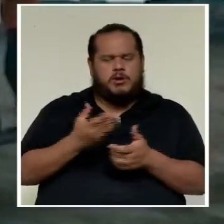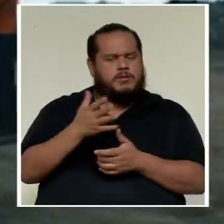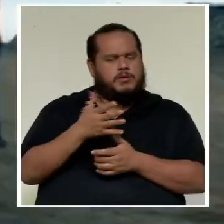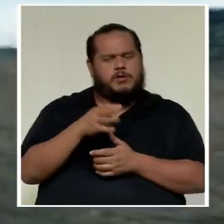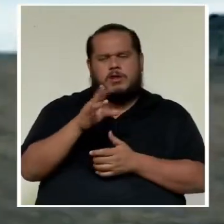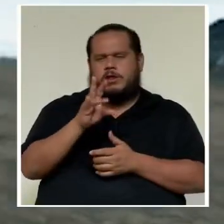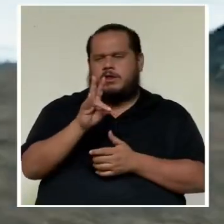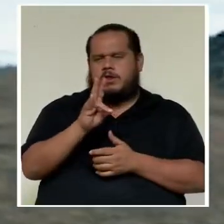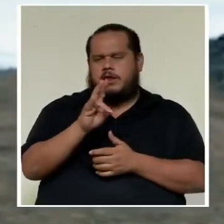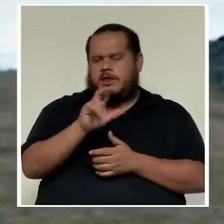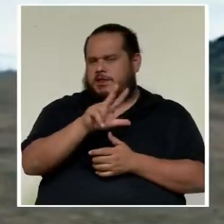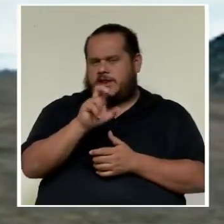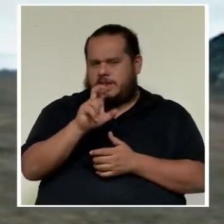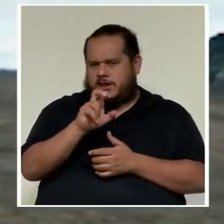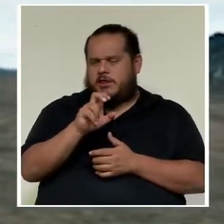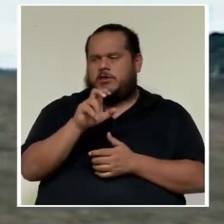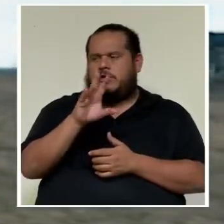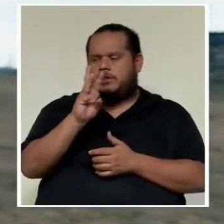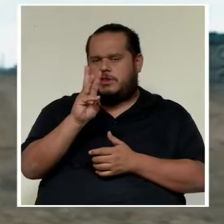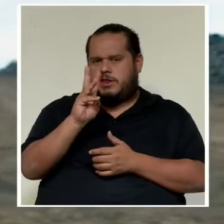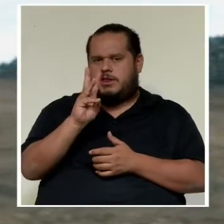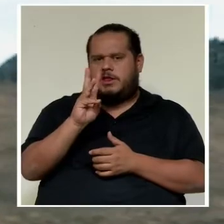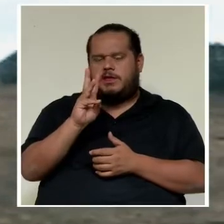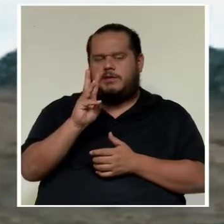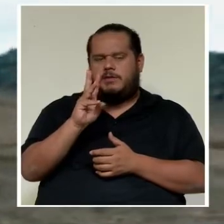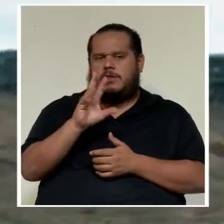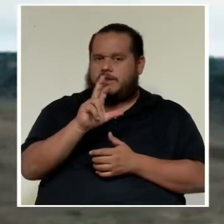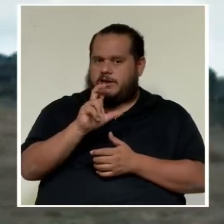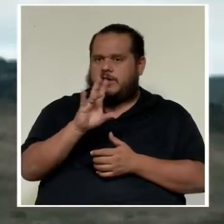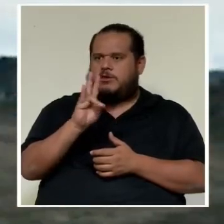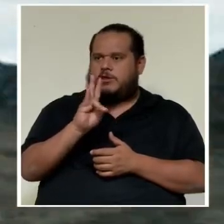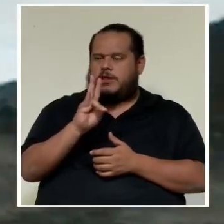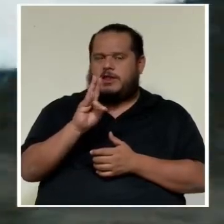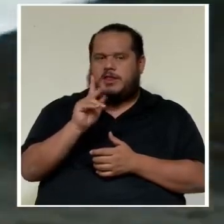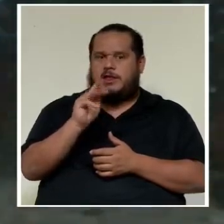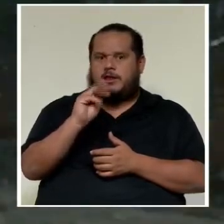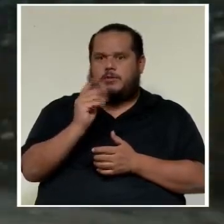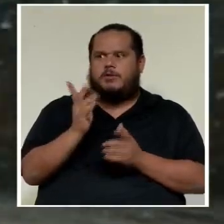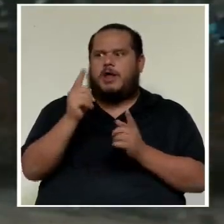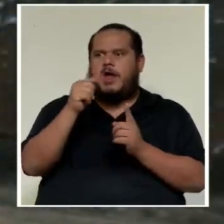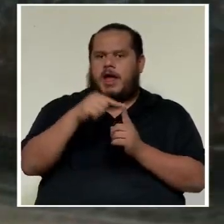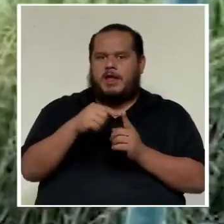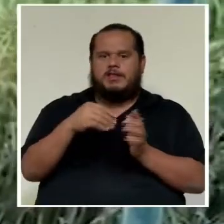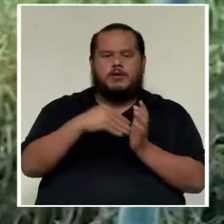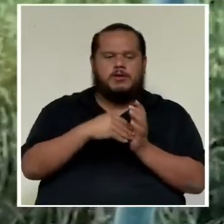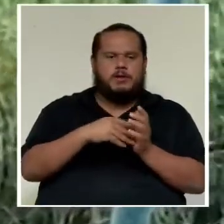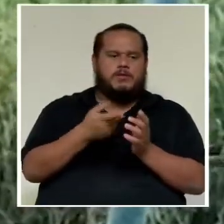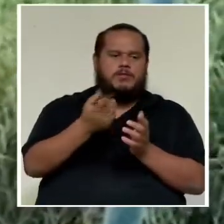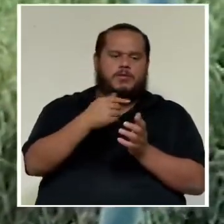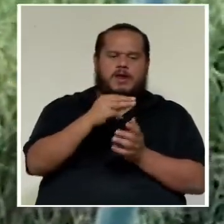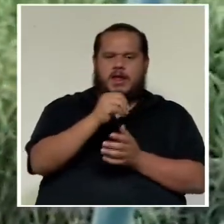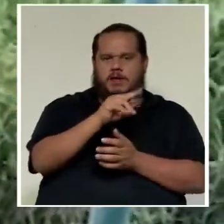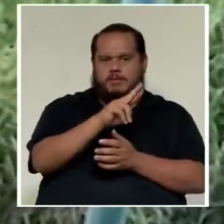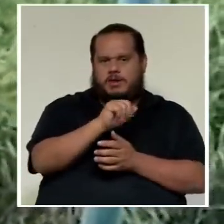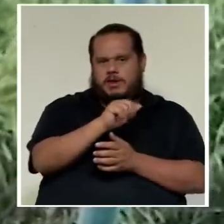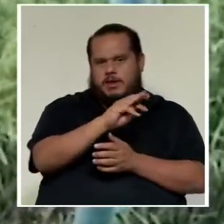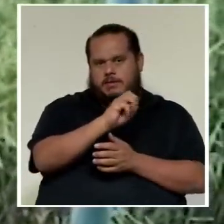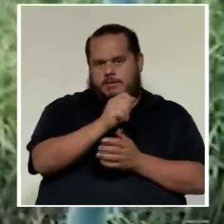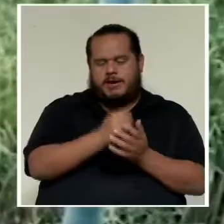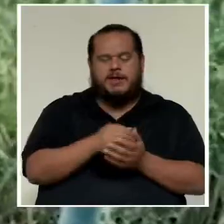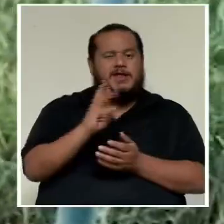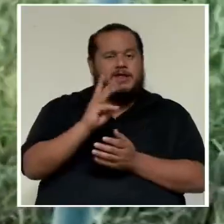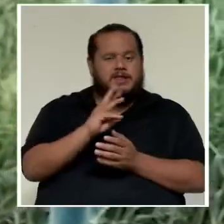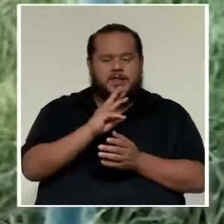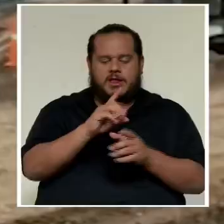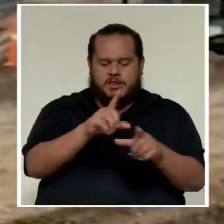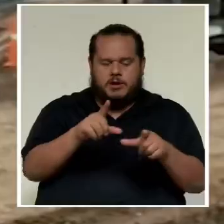307 kilómetros hasta llegar al mismo relleno en Miramar. La disposición final de los residuos a futuro no se ve muy clara. 6 de los